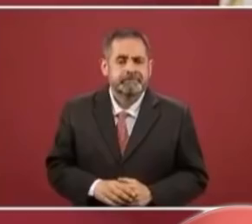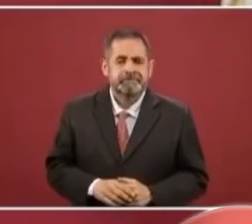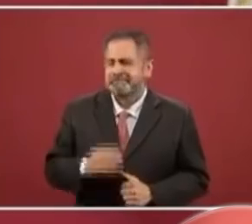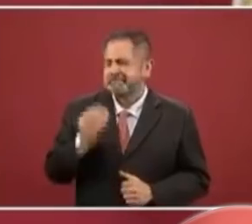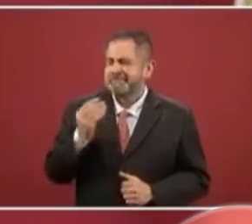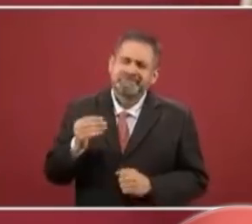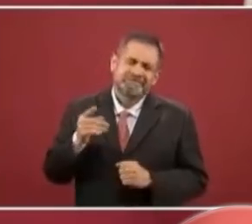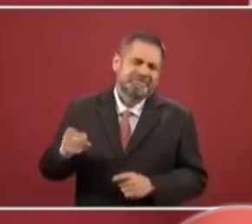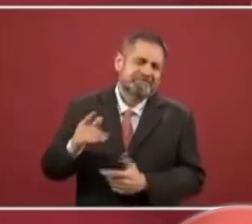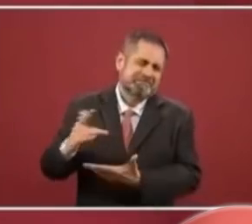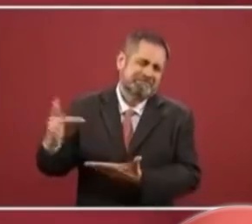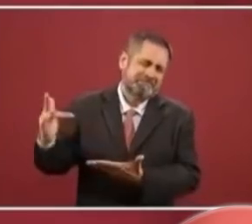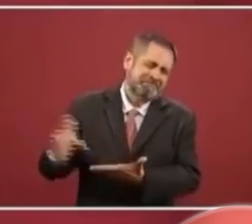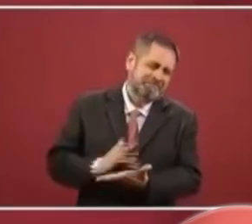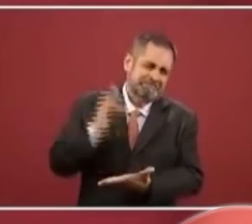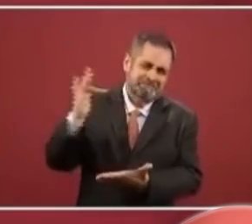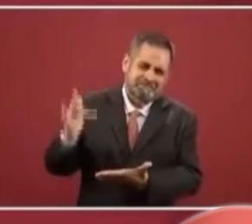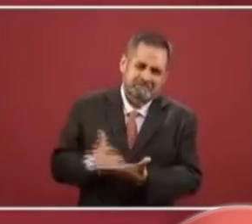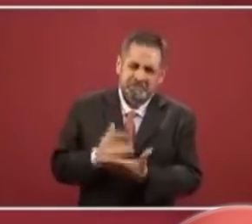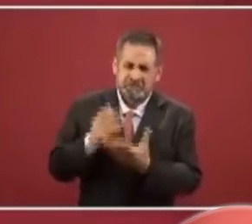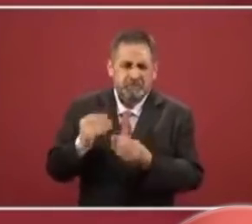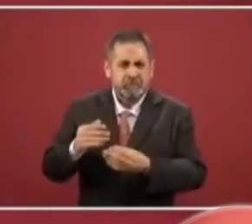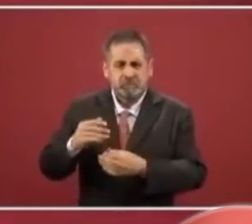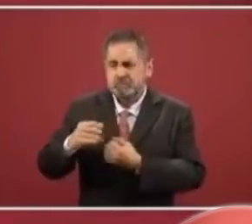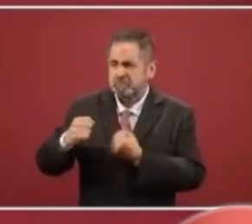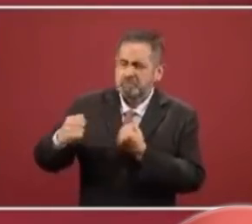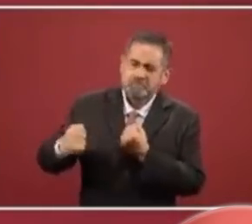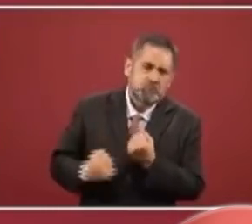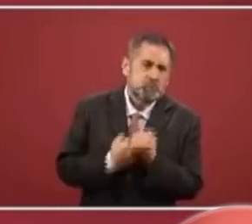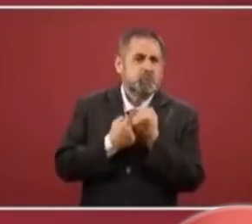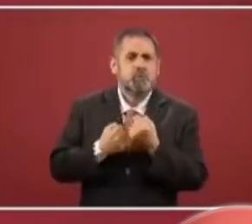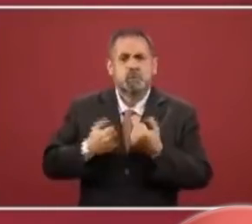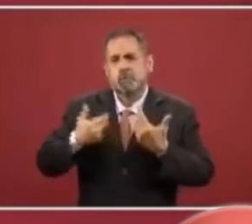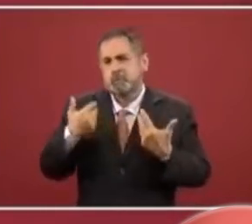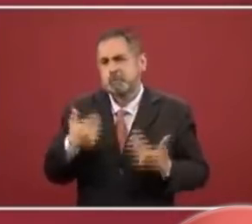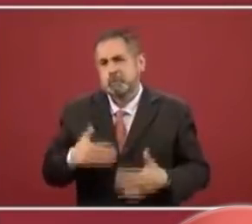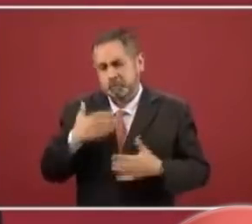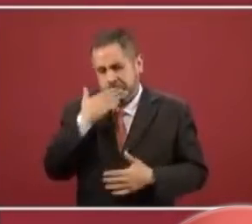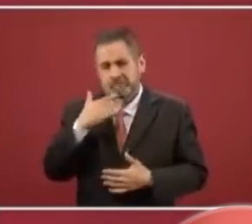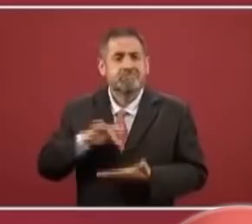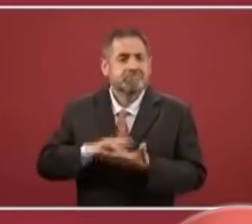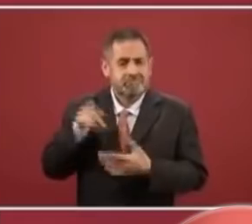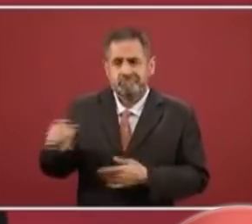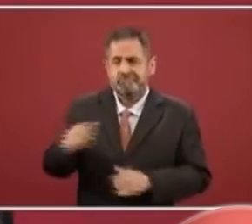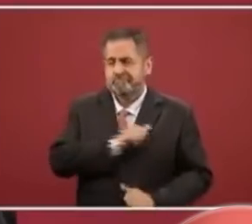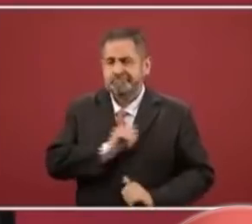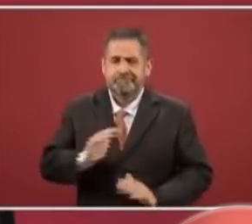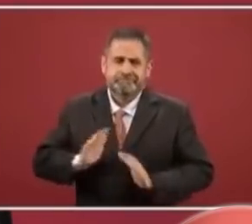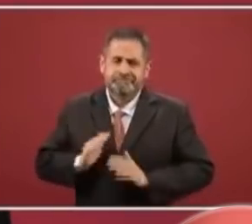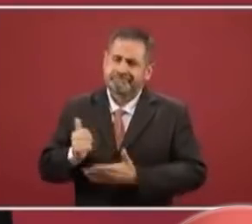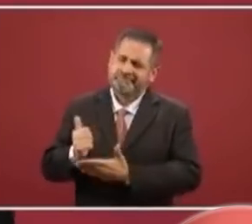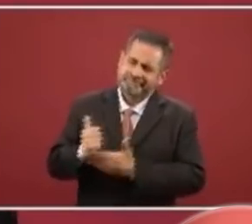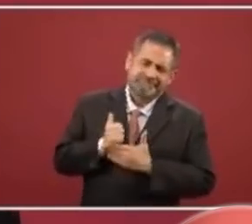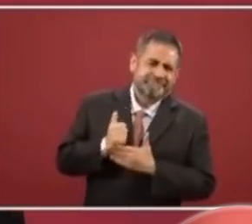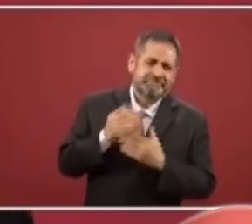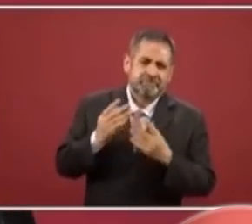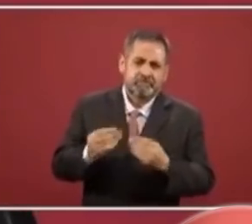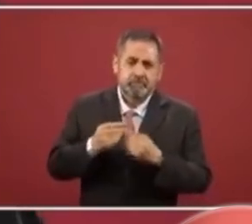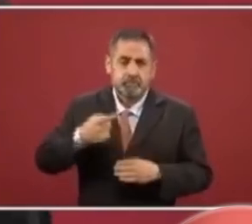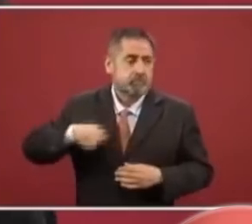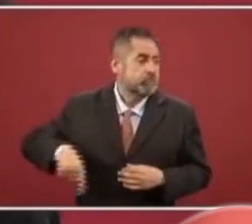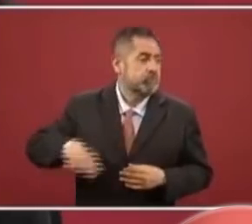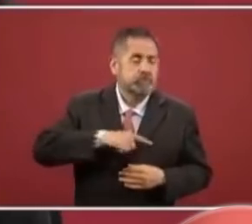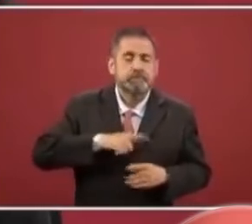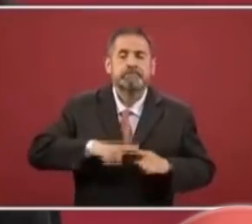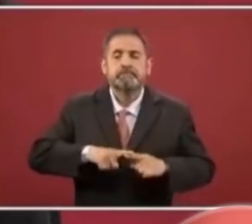Tenemos un gran apoyo, es un gran respaldo para el gobierno y desde luego en beneficio de nuestro